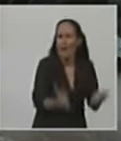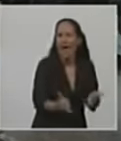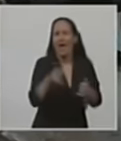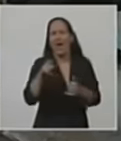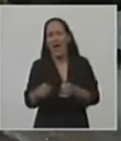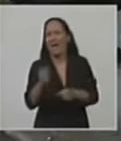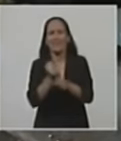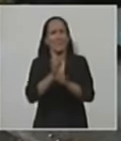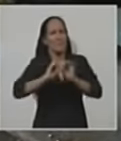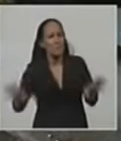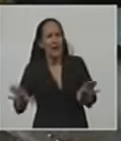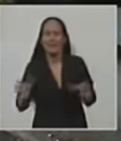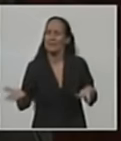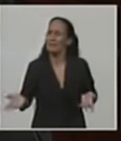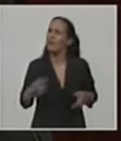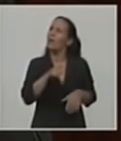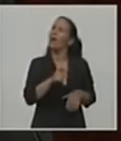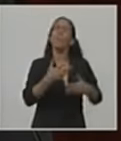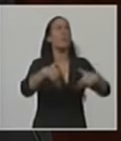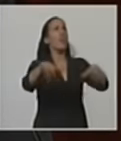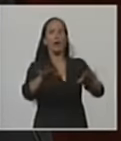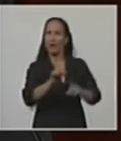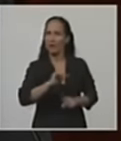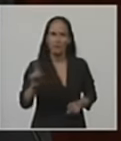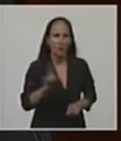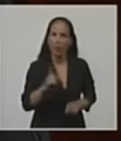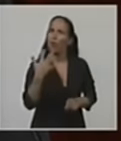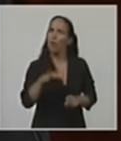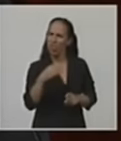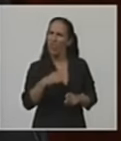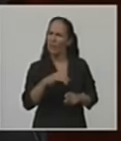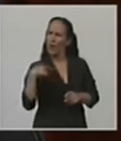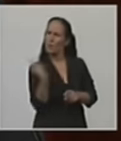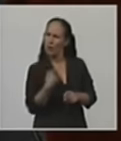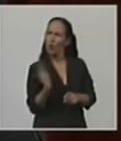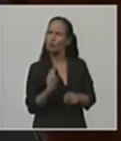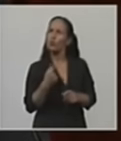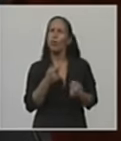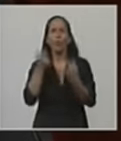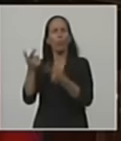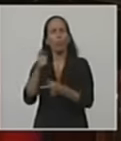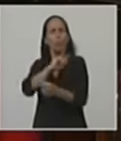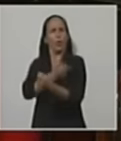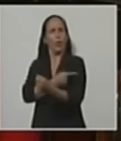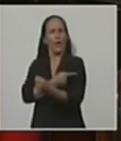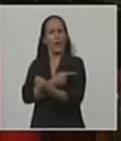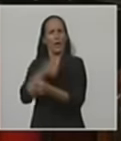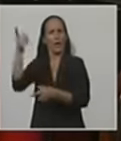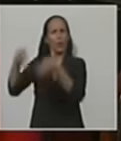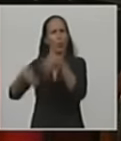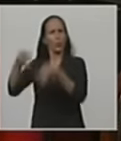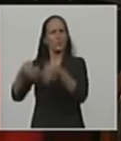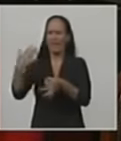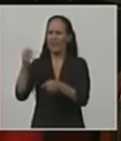La corrupción no debe ni puede quedar impune. Debemos darle todas las herramientas al Poder Judicial para que trabaje en